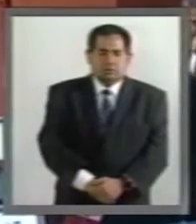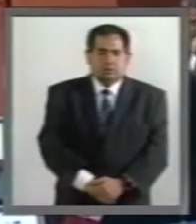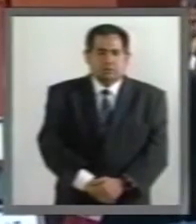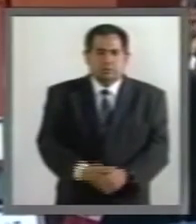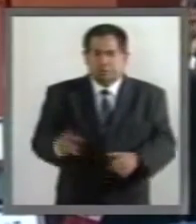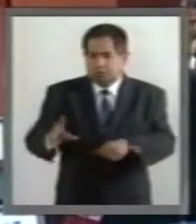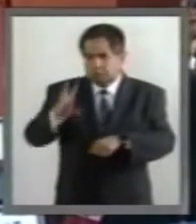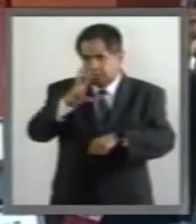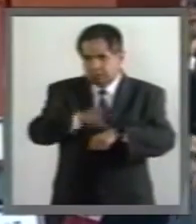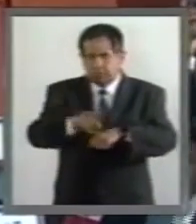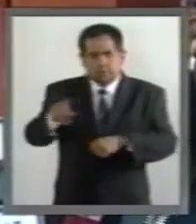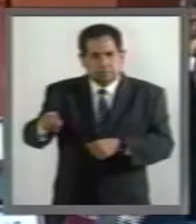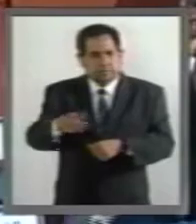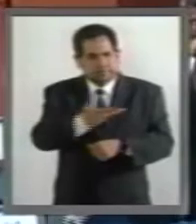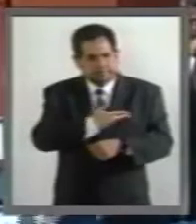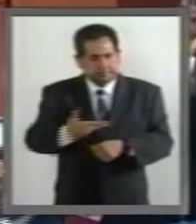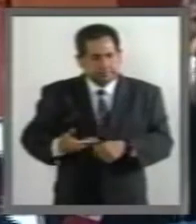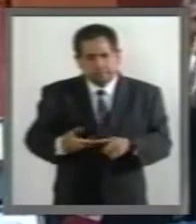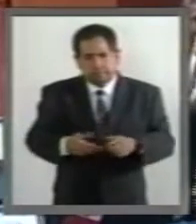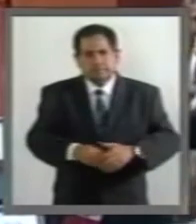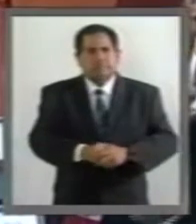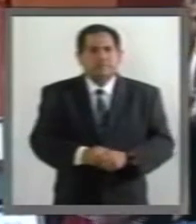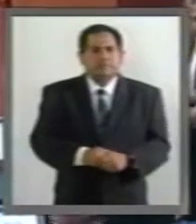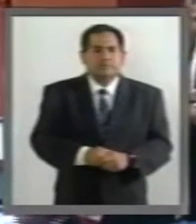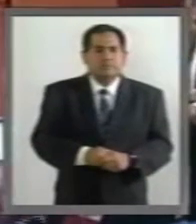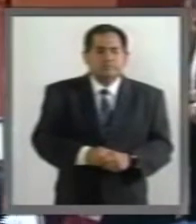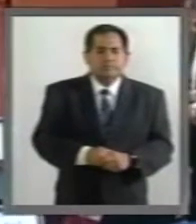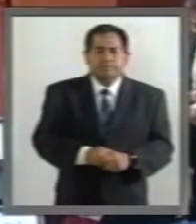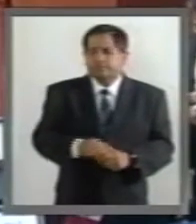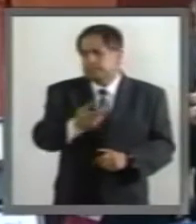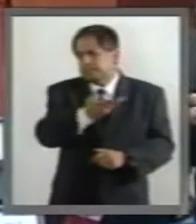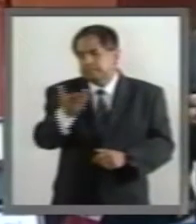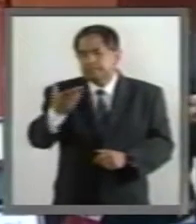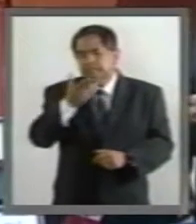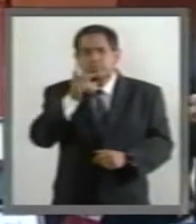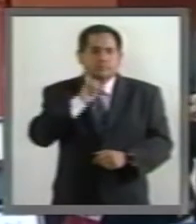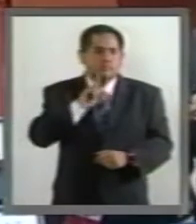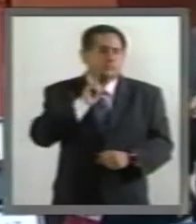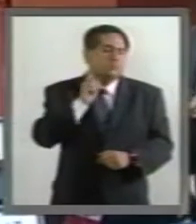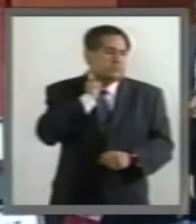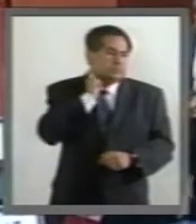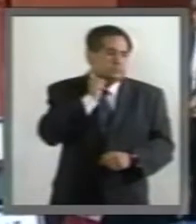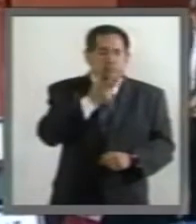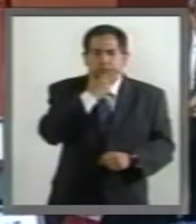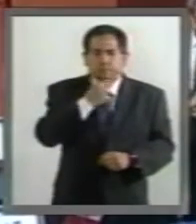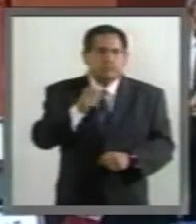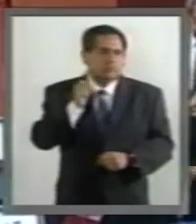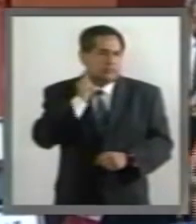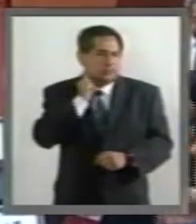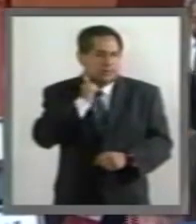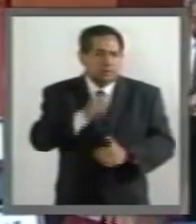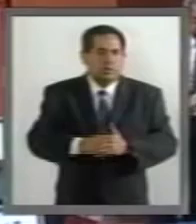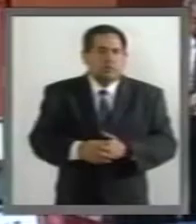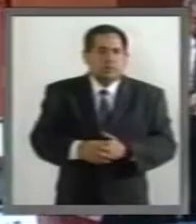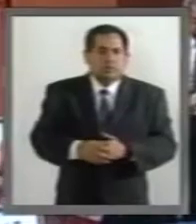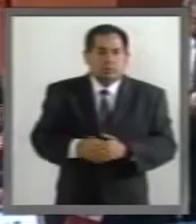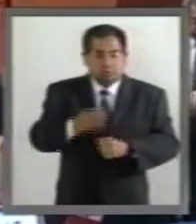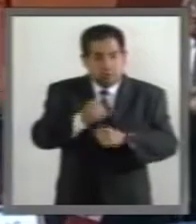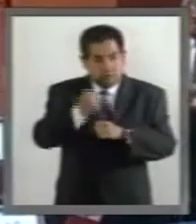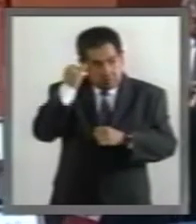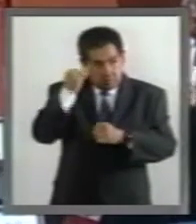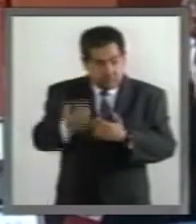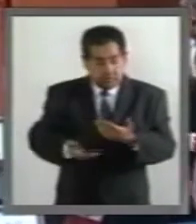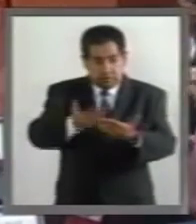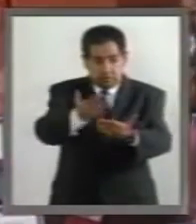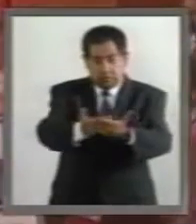Con su venia, señora presidenta, señoras senadoras, señores senadores, la iniciativa que pongo a su